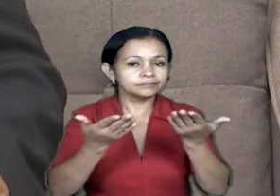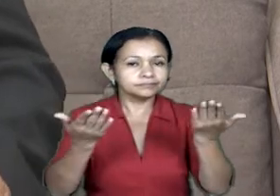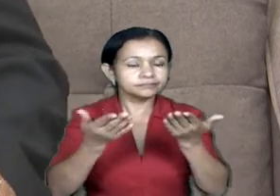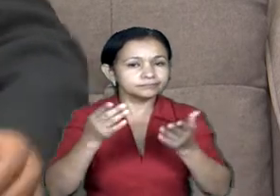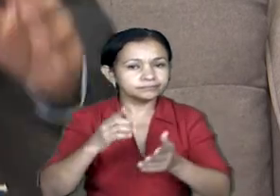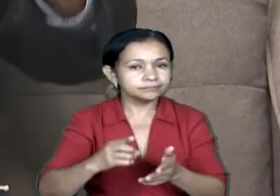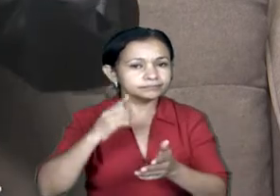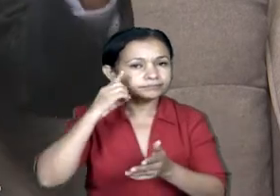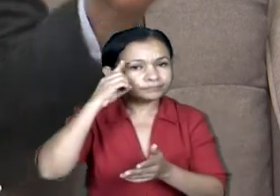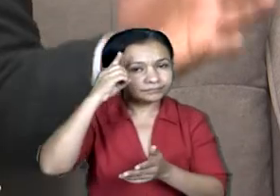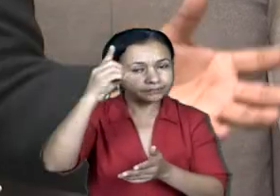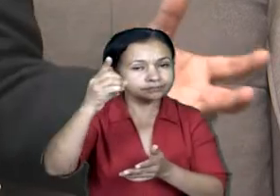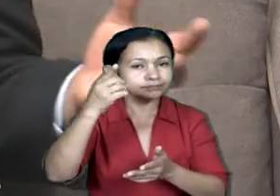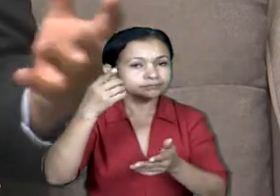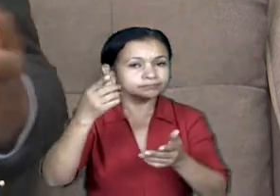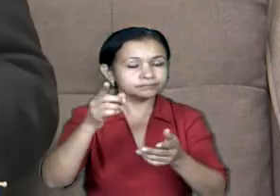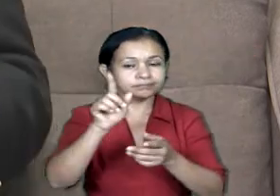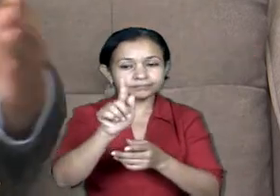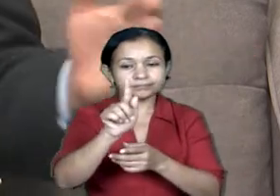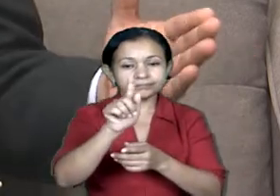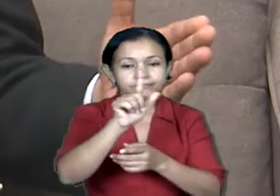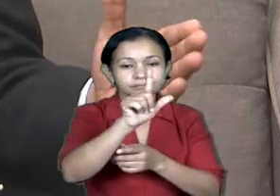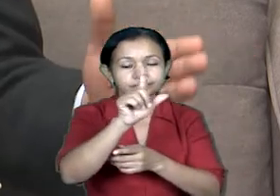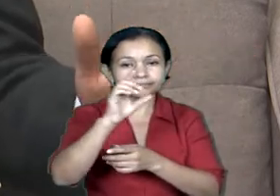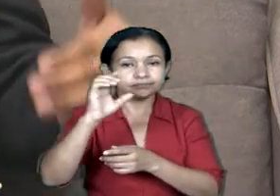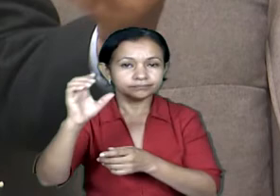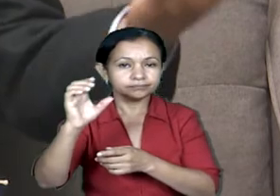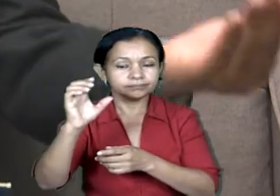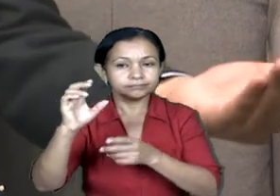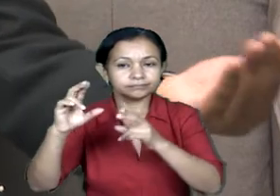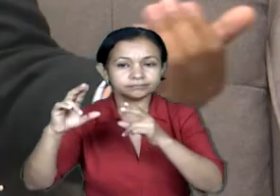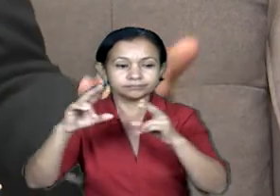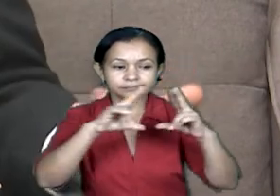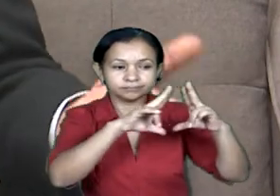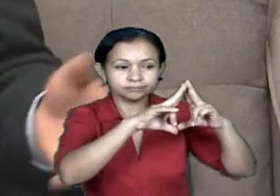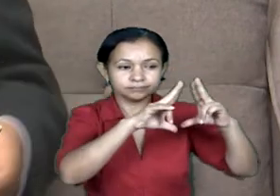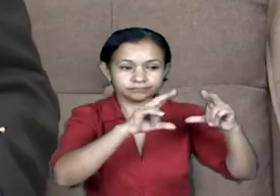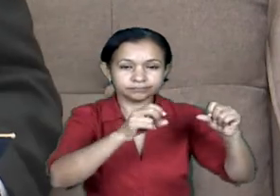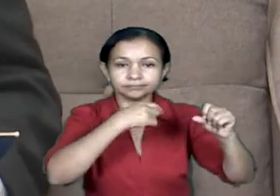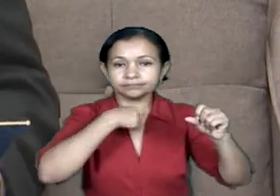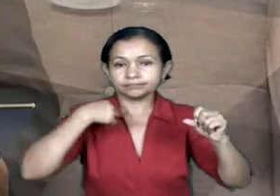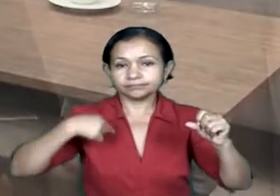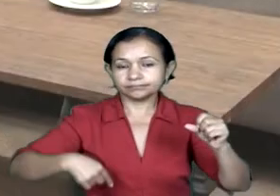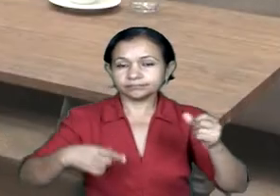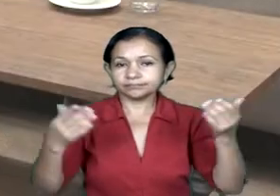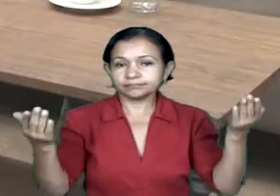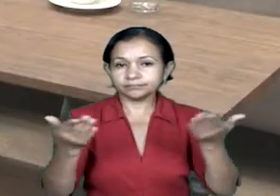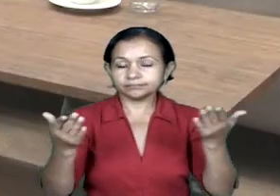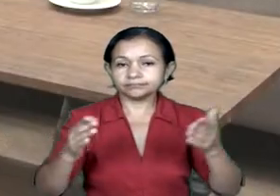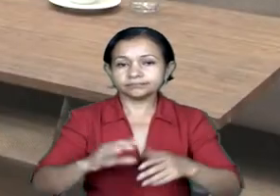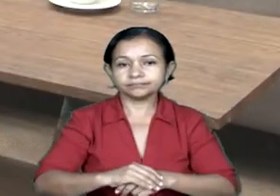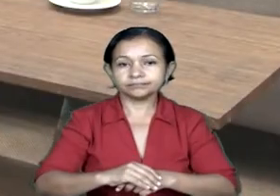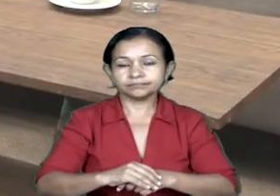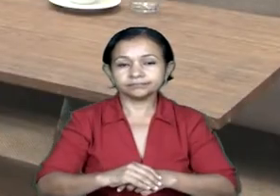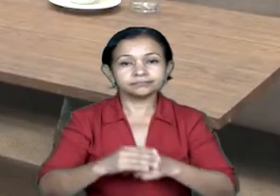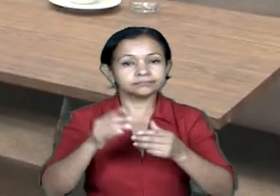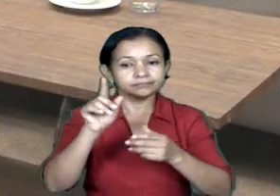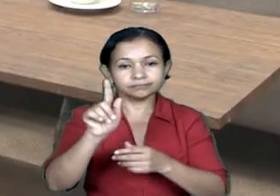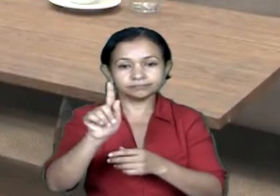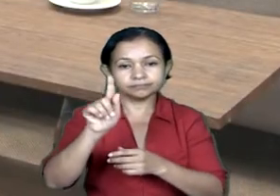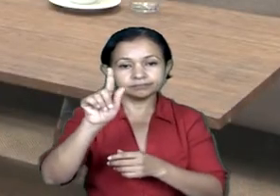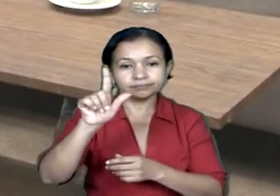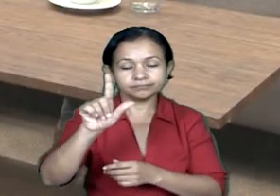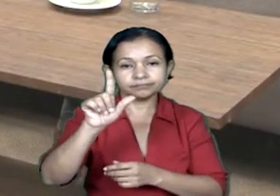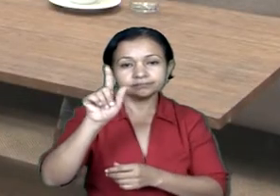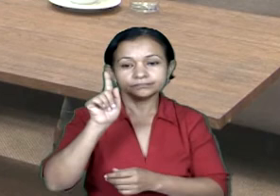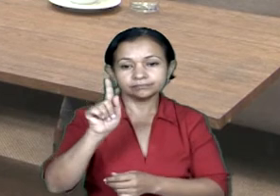avanza ese tratado de libre comercio entre las dos naciones, esa relación comercial entre ambos países? Yo creo que es el TLC, ¿no?